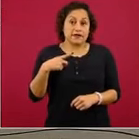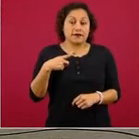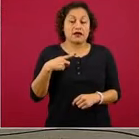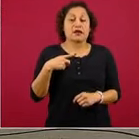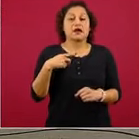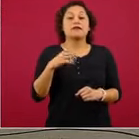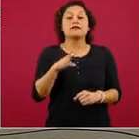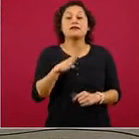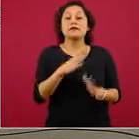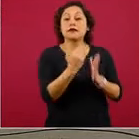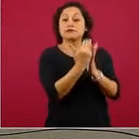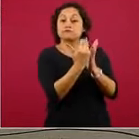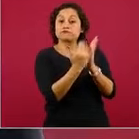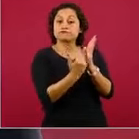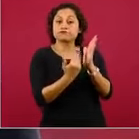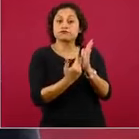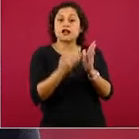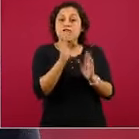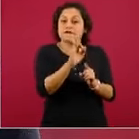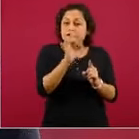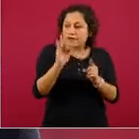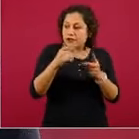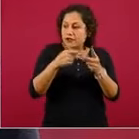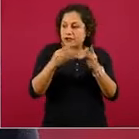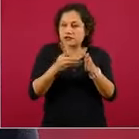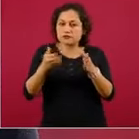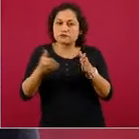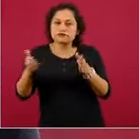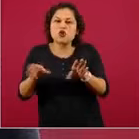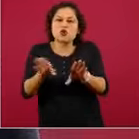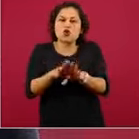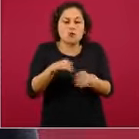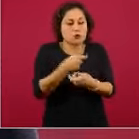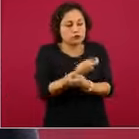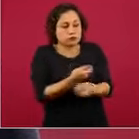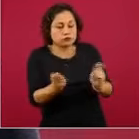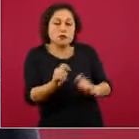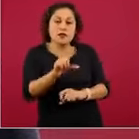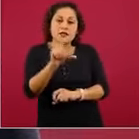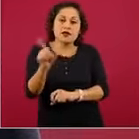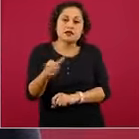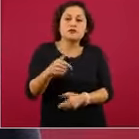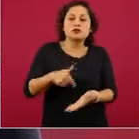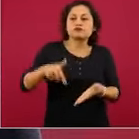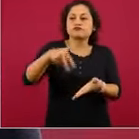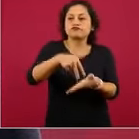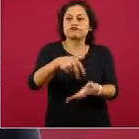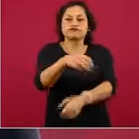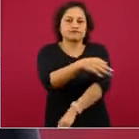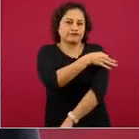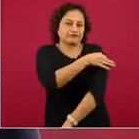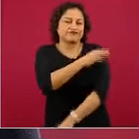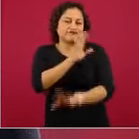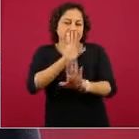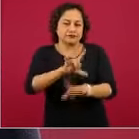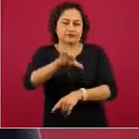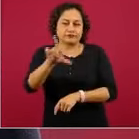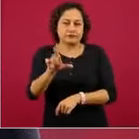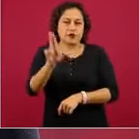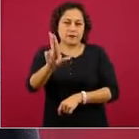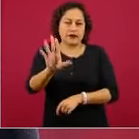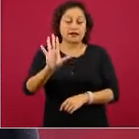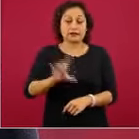la distribución y para la aplicación. Y de esto, lógicamente, importante será conocer cuáles